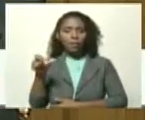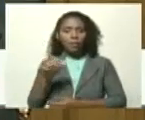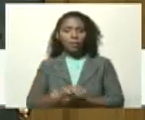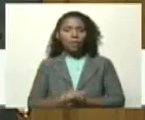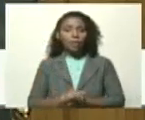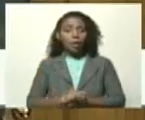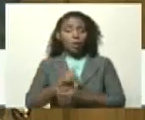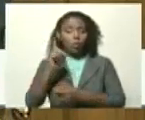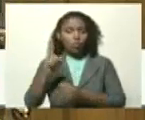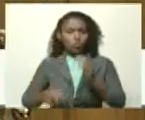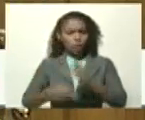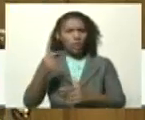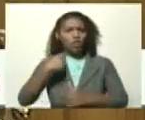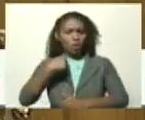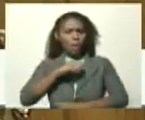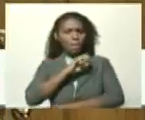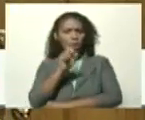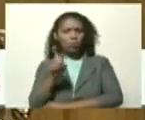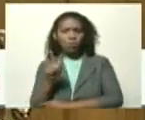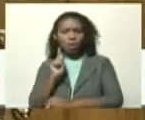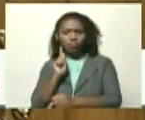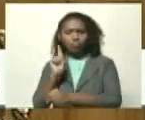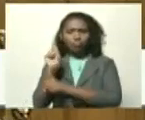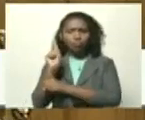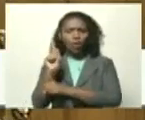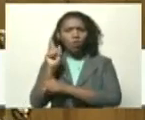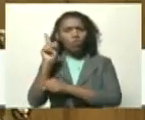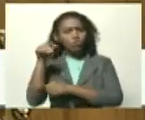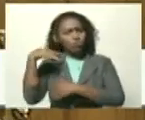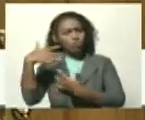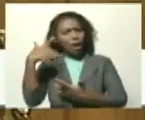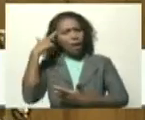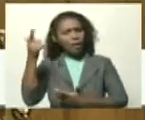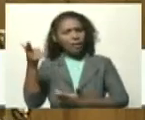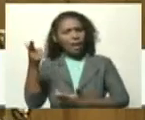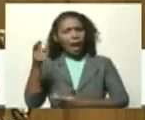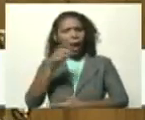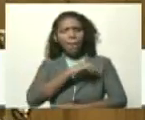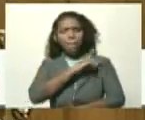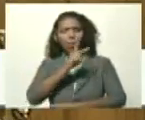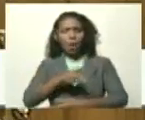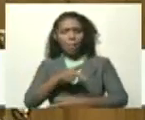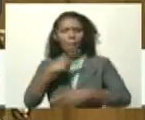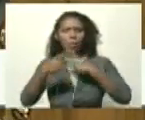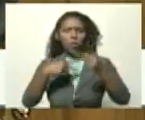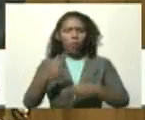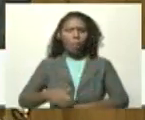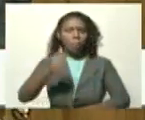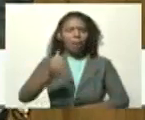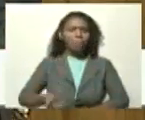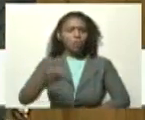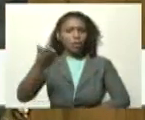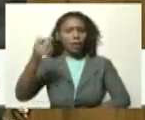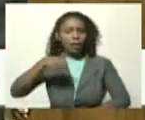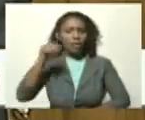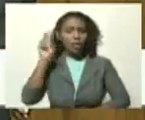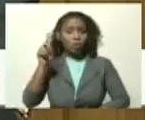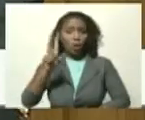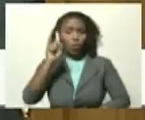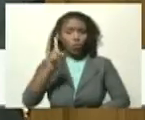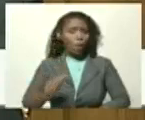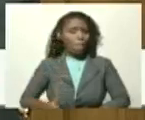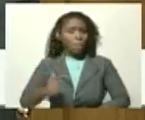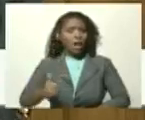una vez yo le pregunté cuál creía él que era el poema político más importante de Venezuela, o uno de los